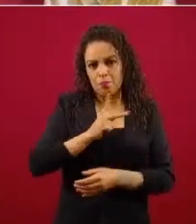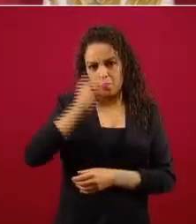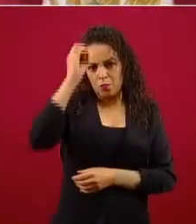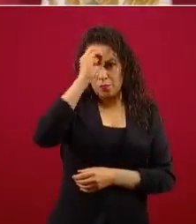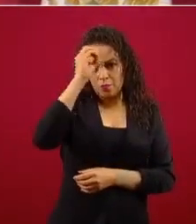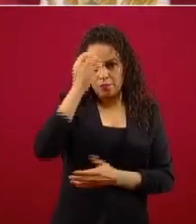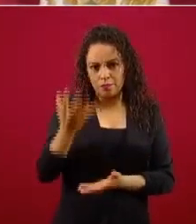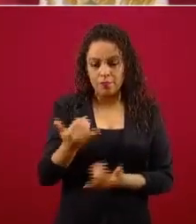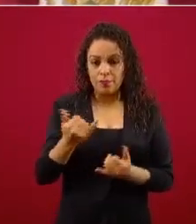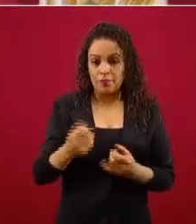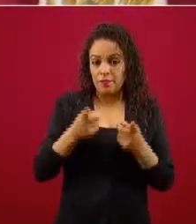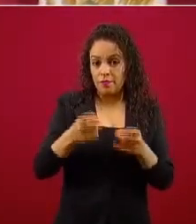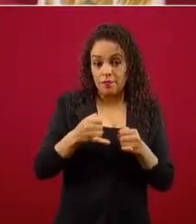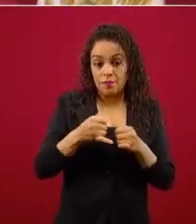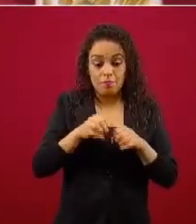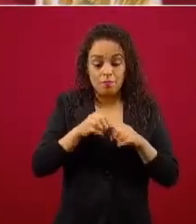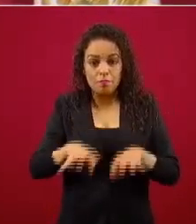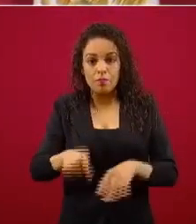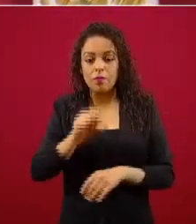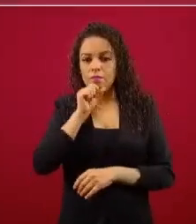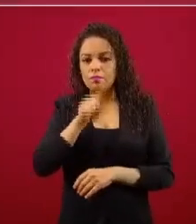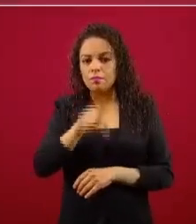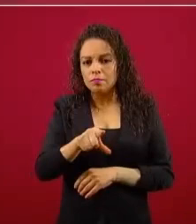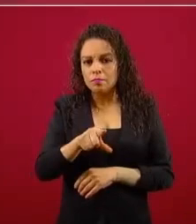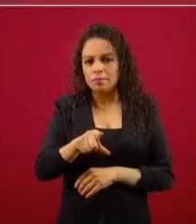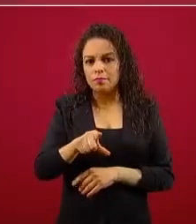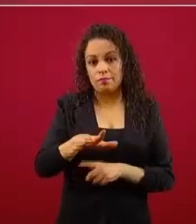Yo tengo que informarle a los ciudadanos.